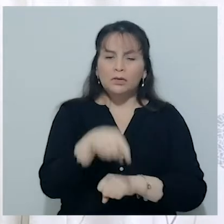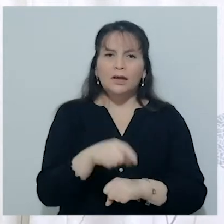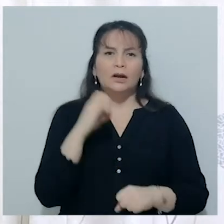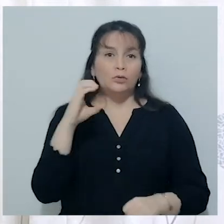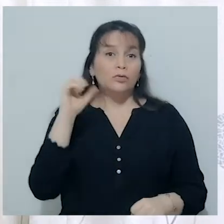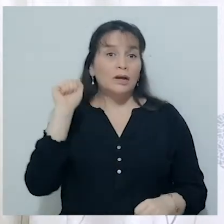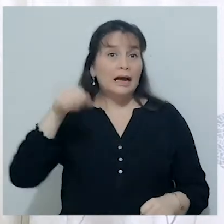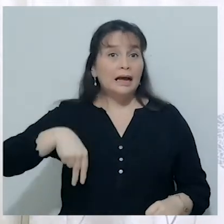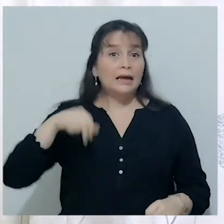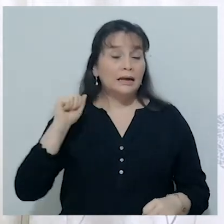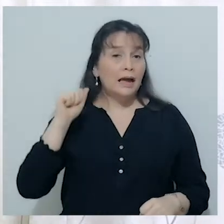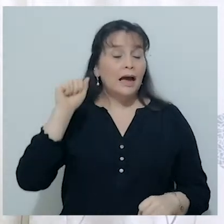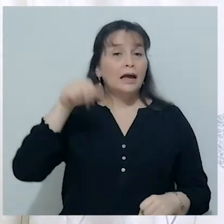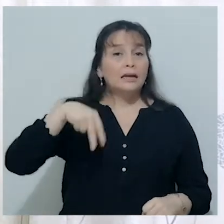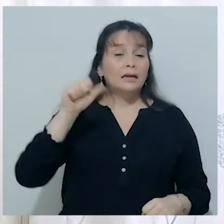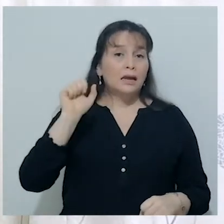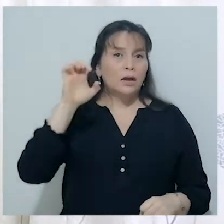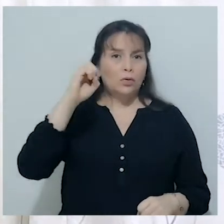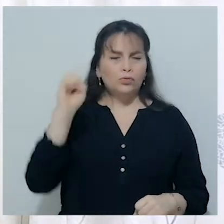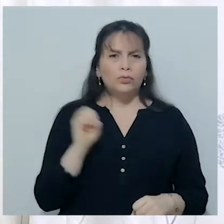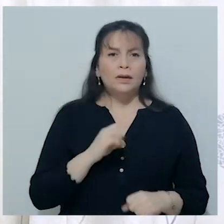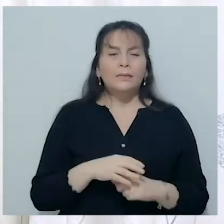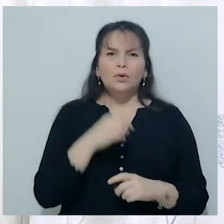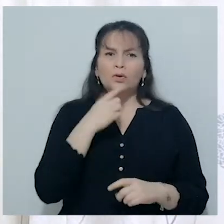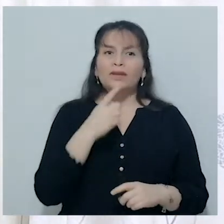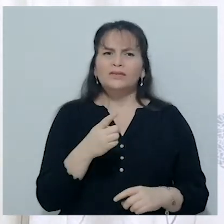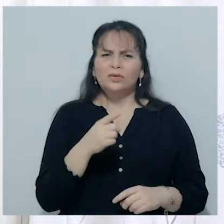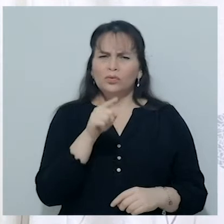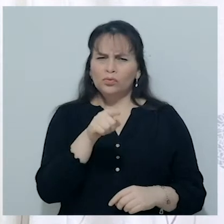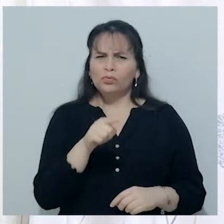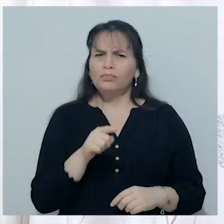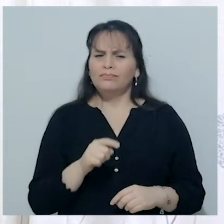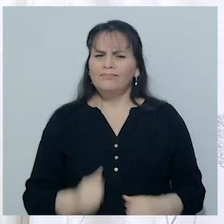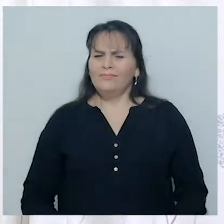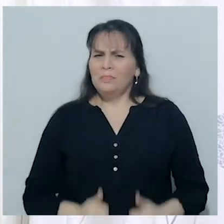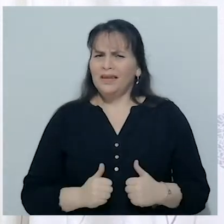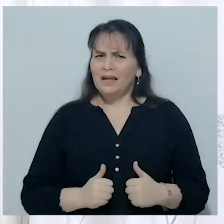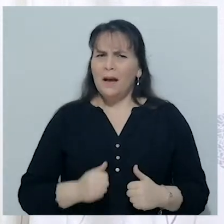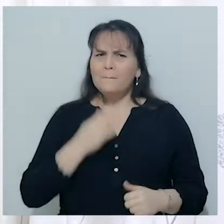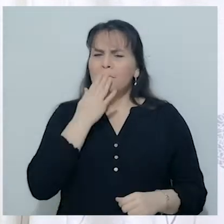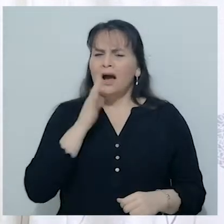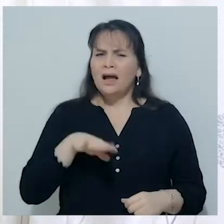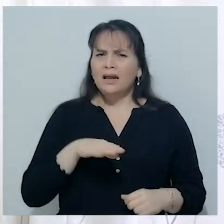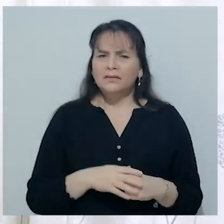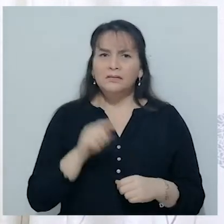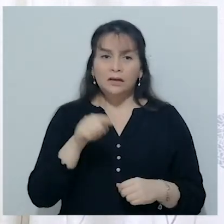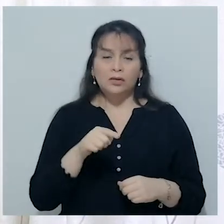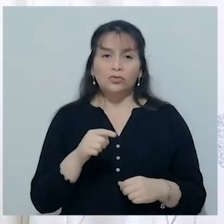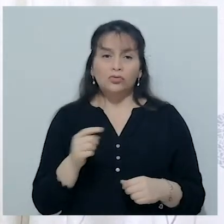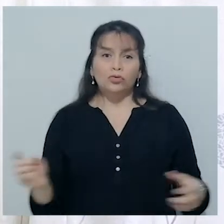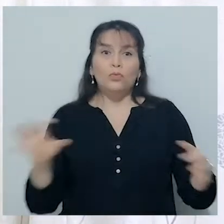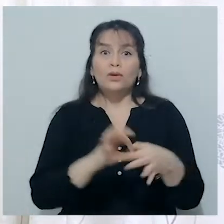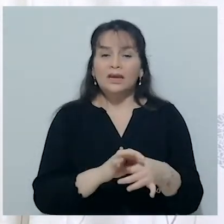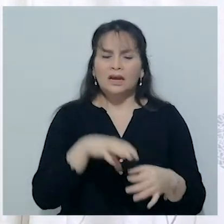a los cananeos. Sin embargo, les advirtió sobre aquel estilo de vida impía. Si ellos